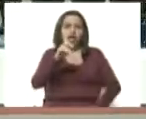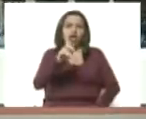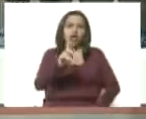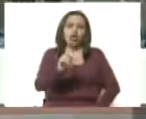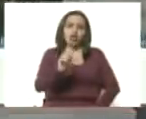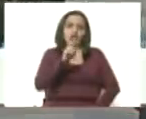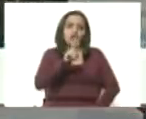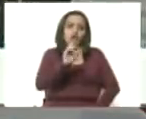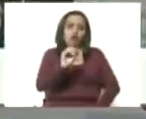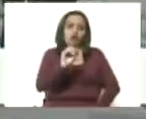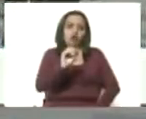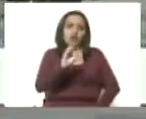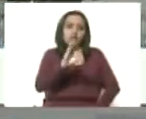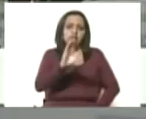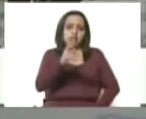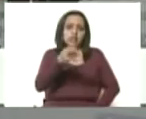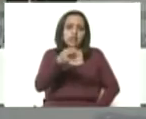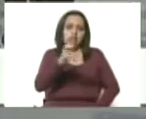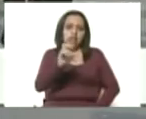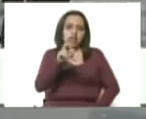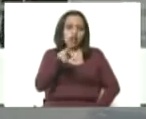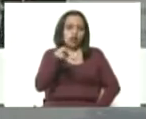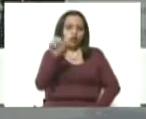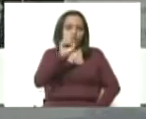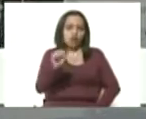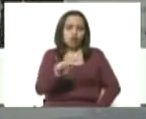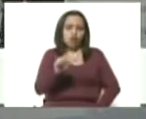denuncialtrochero@gmail.com y trocheros2020.